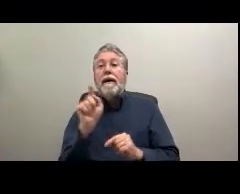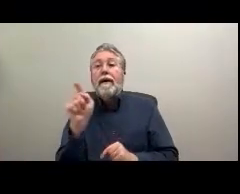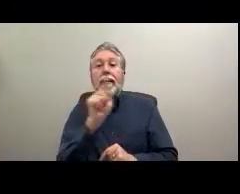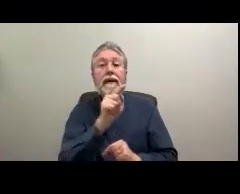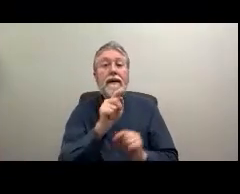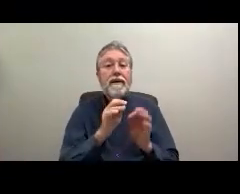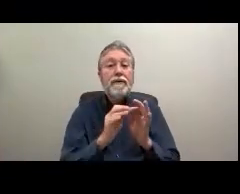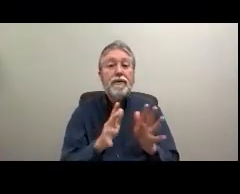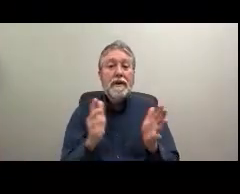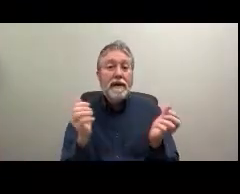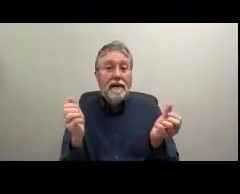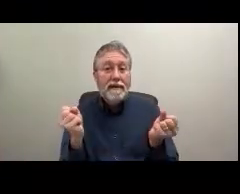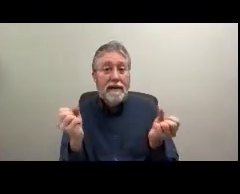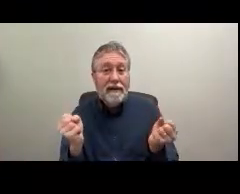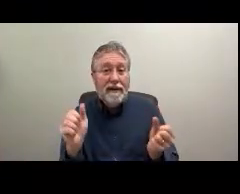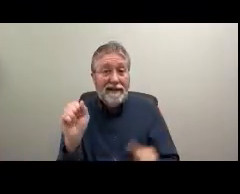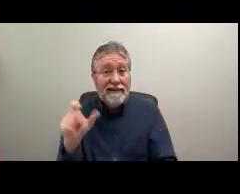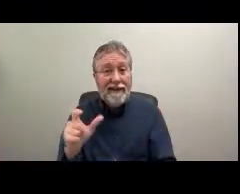ASL.